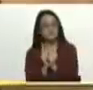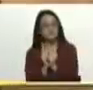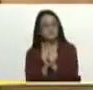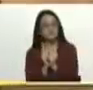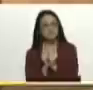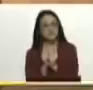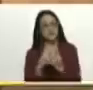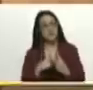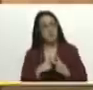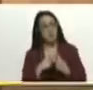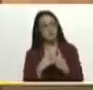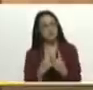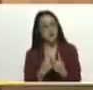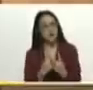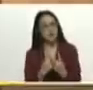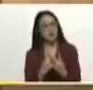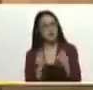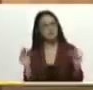voluntad común